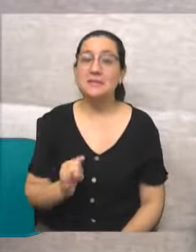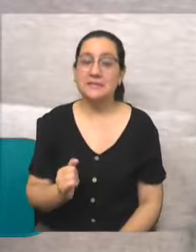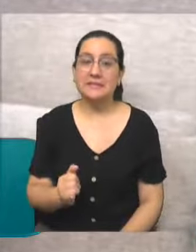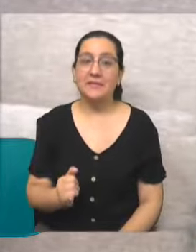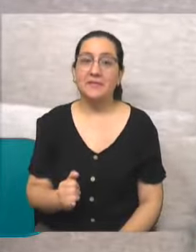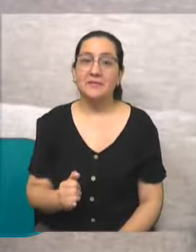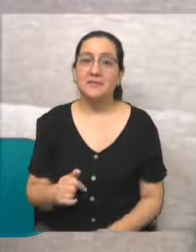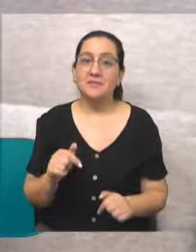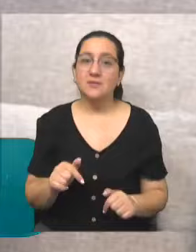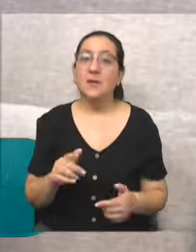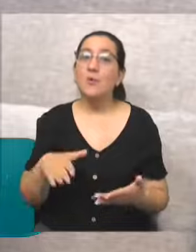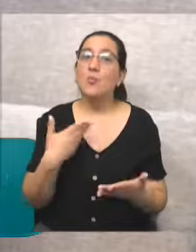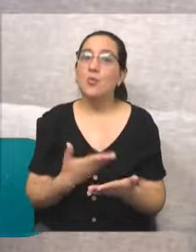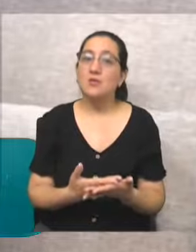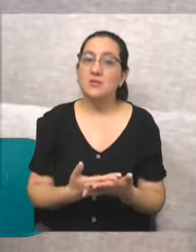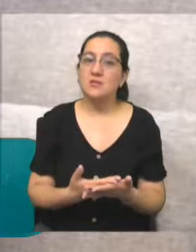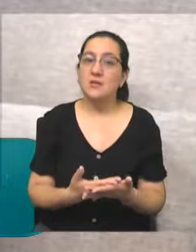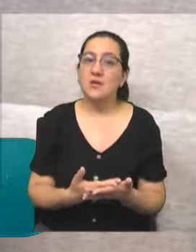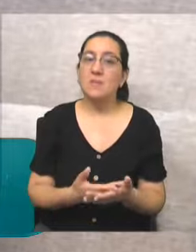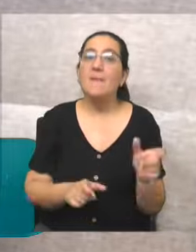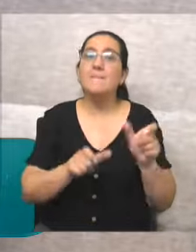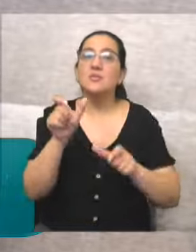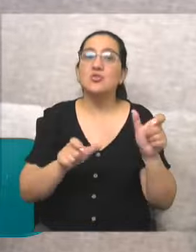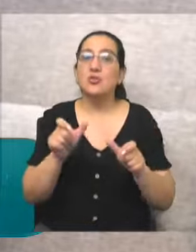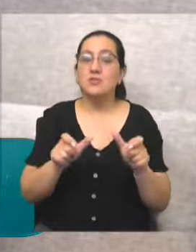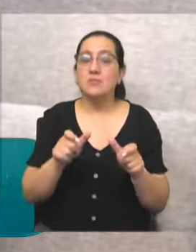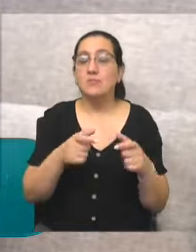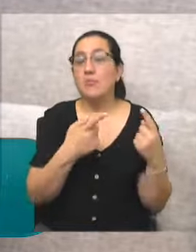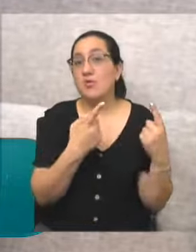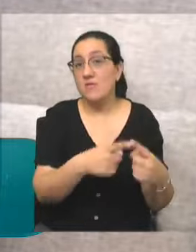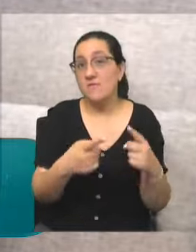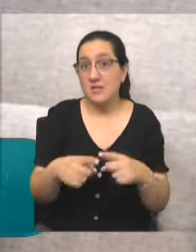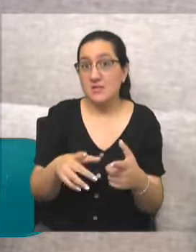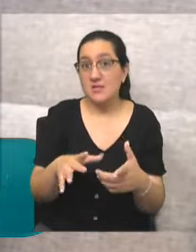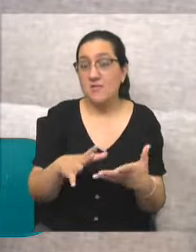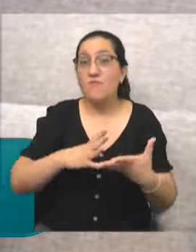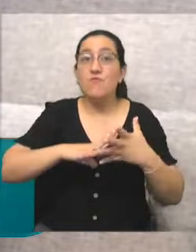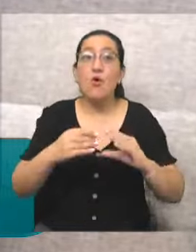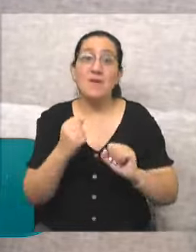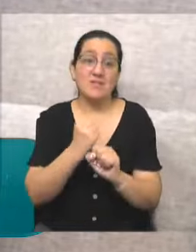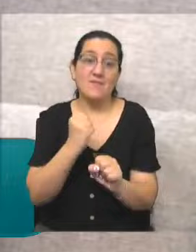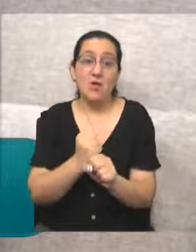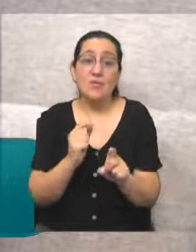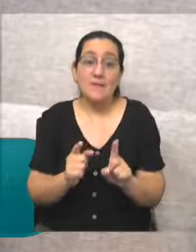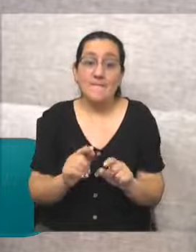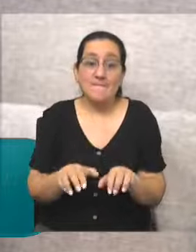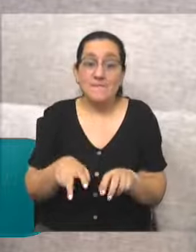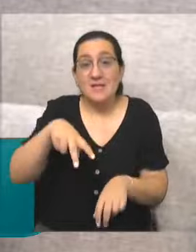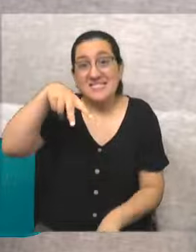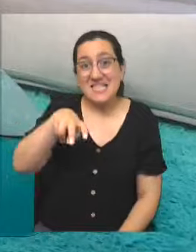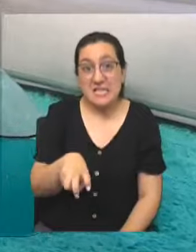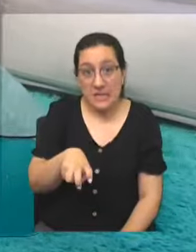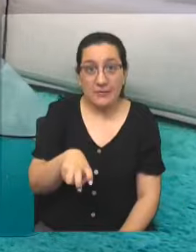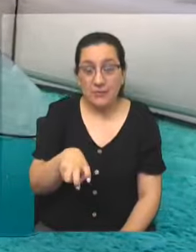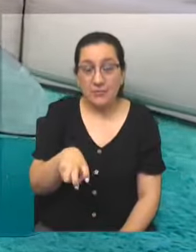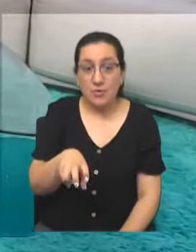nada, este tipo de propuestas hoy es para aquella gente que por diferente formato laboral tiene que estar en posición de sentado,